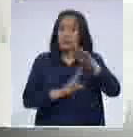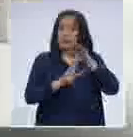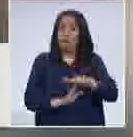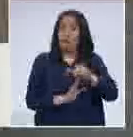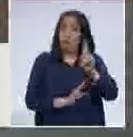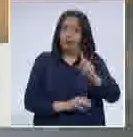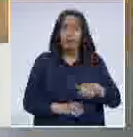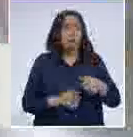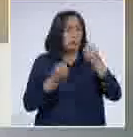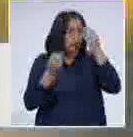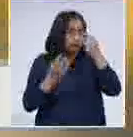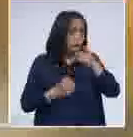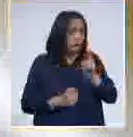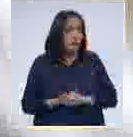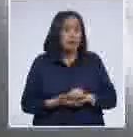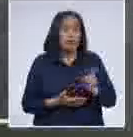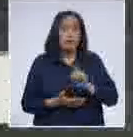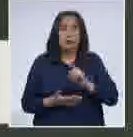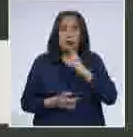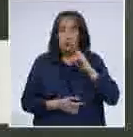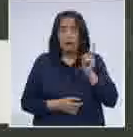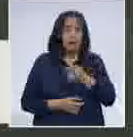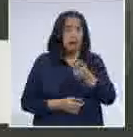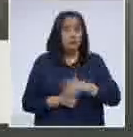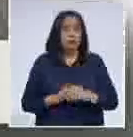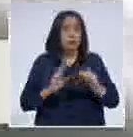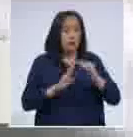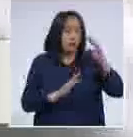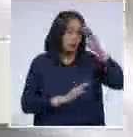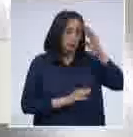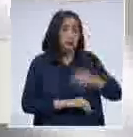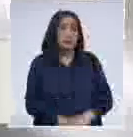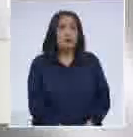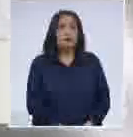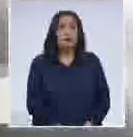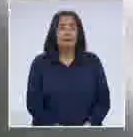fue reportado, ni tampoco ha sido denunciado en la comisaría de Petit Tours.